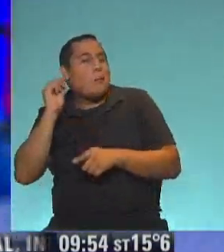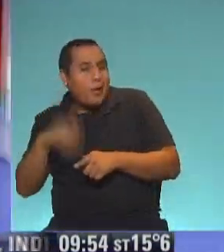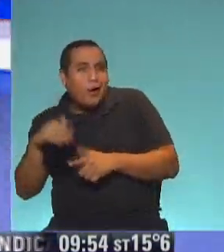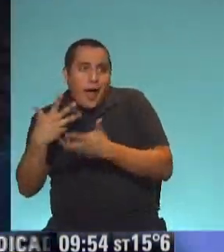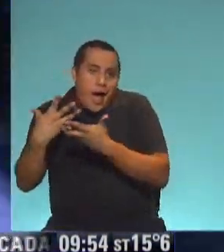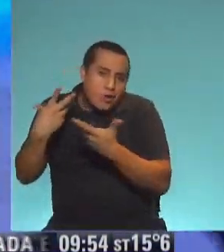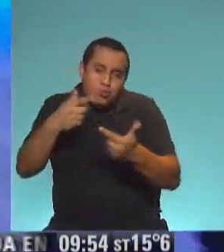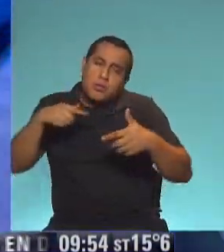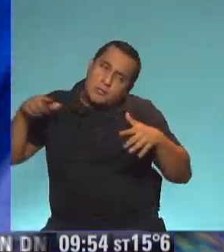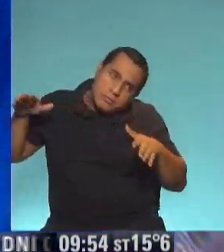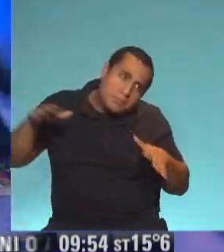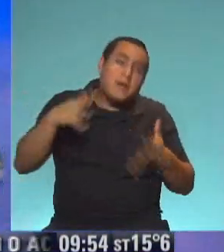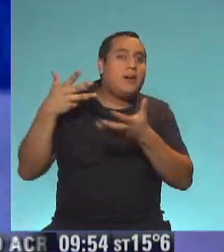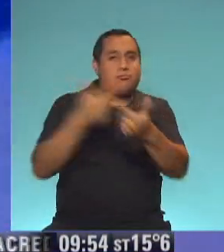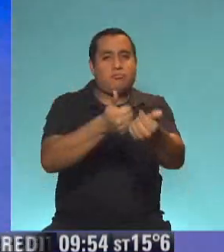volar!